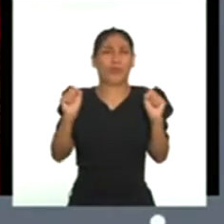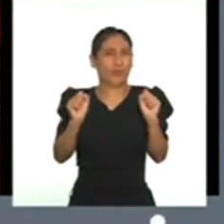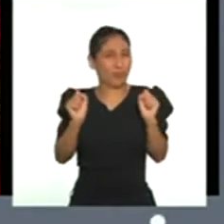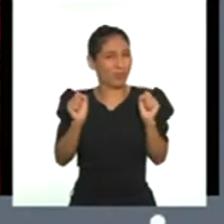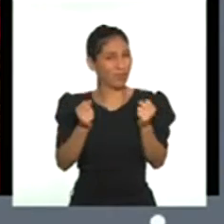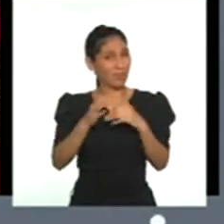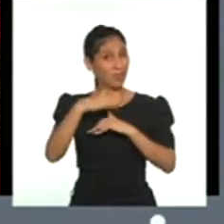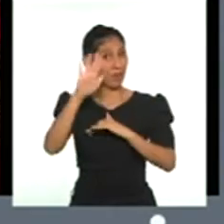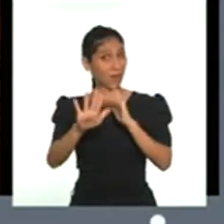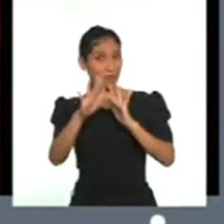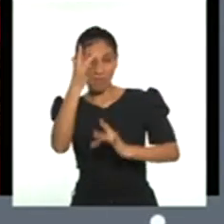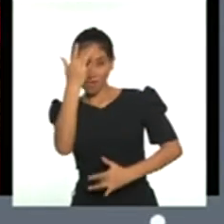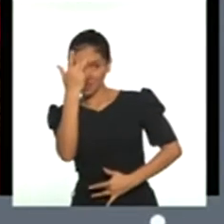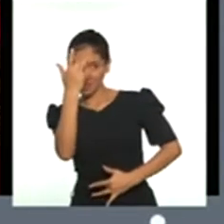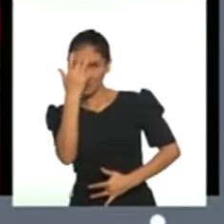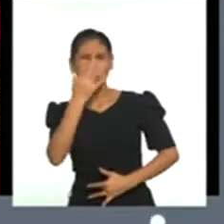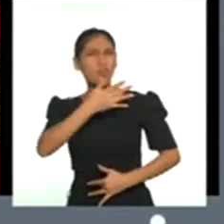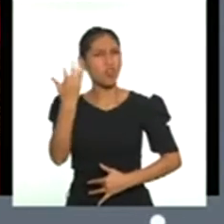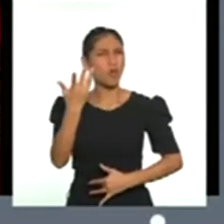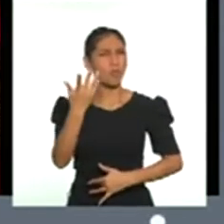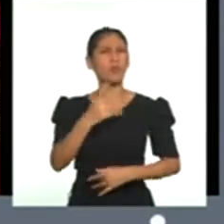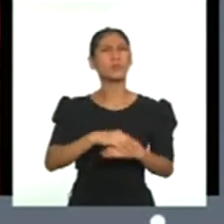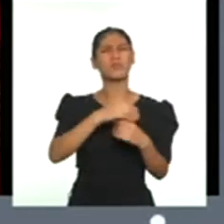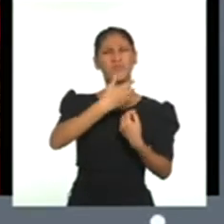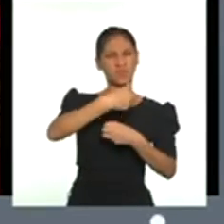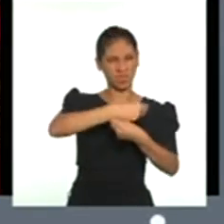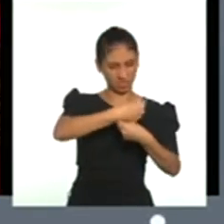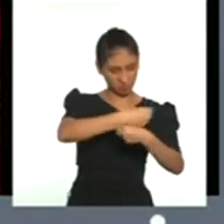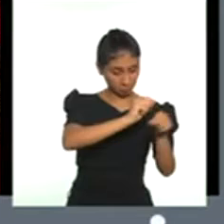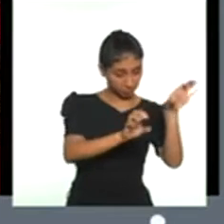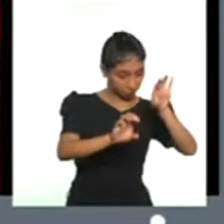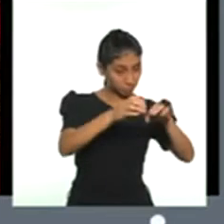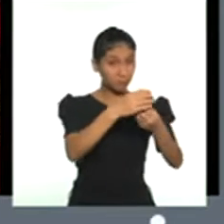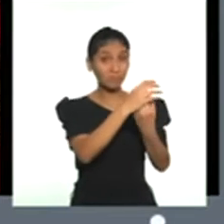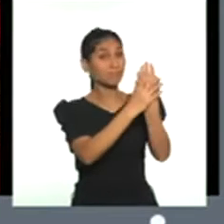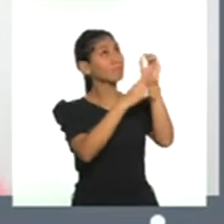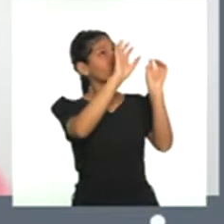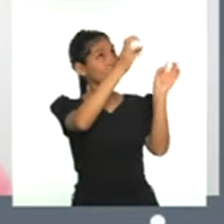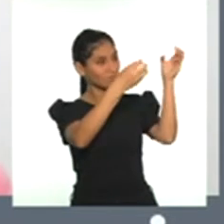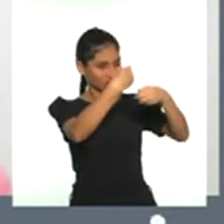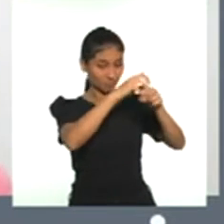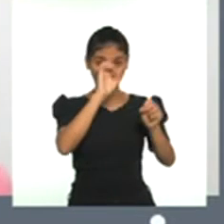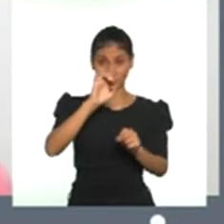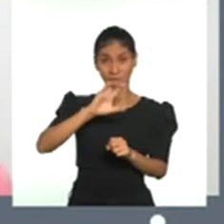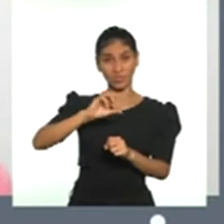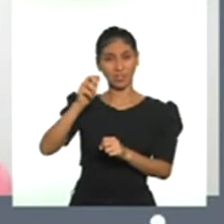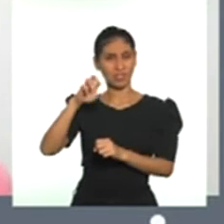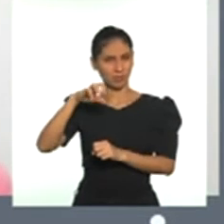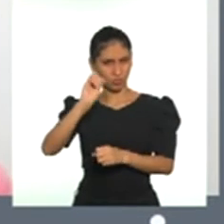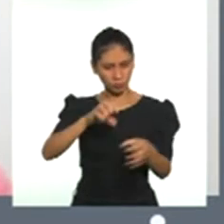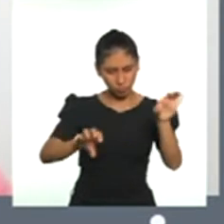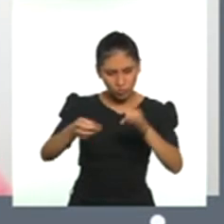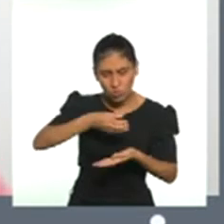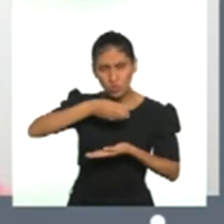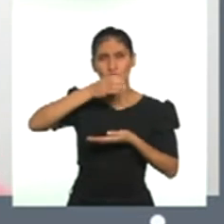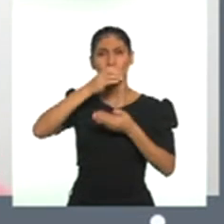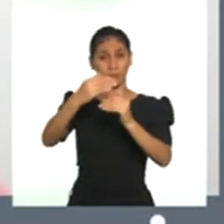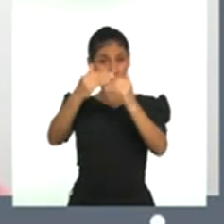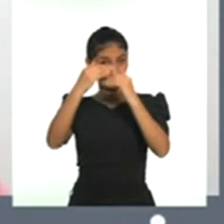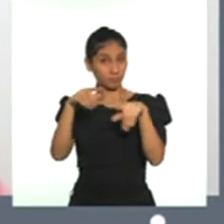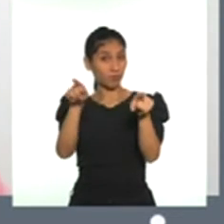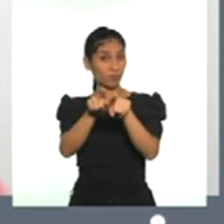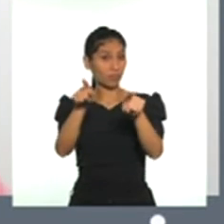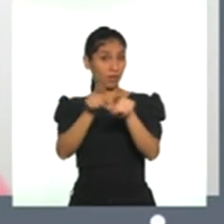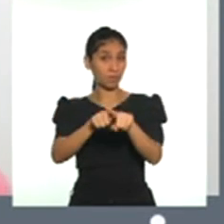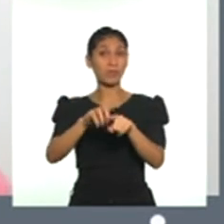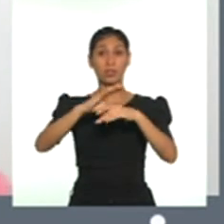Así que cuando nos enfermamos, nos hacemos un mate de eucalipto. Además de desinfectar los productos que adquirimos y